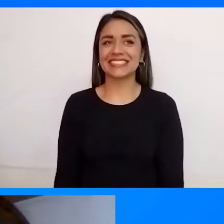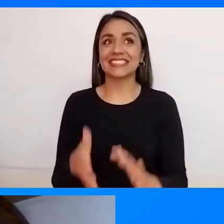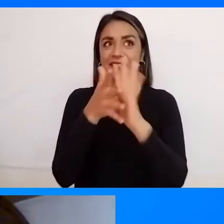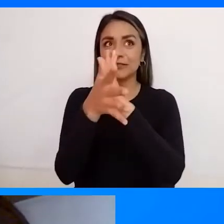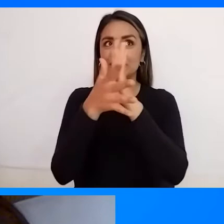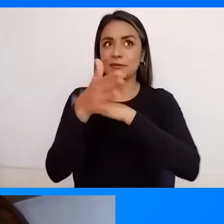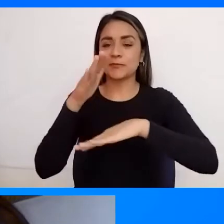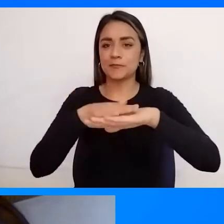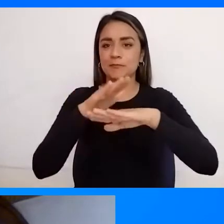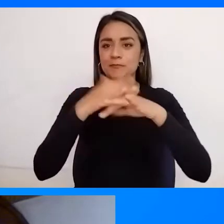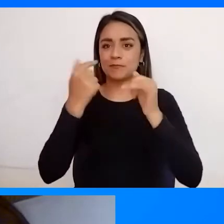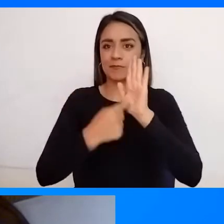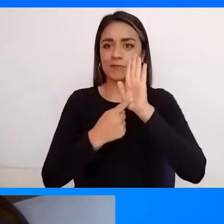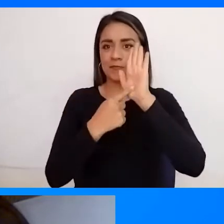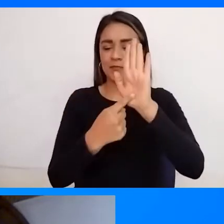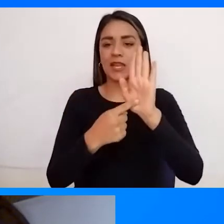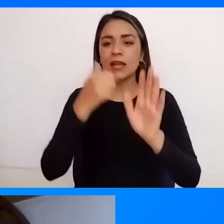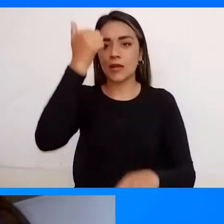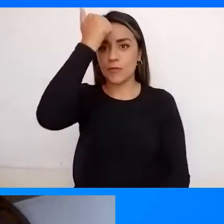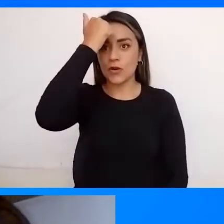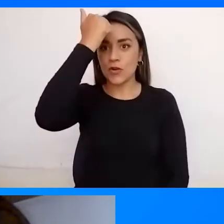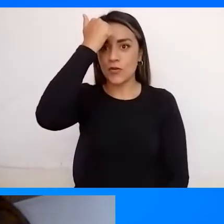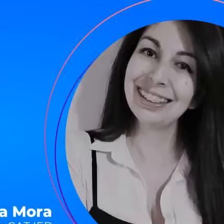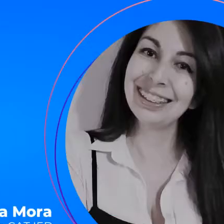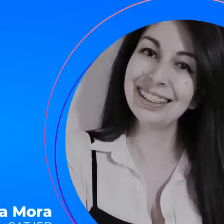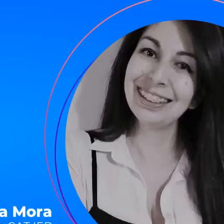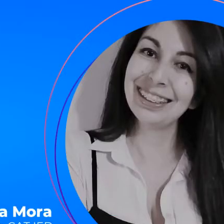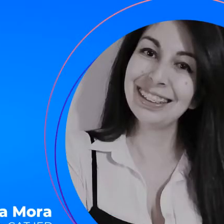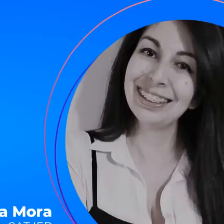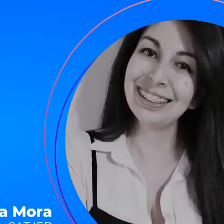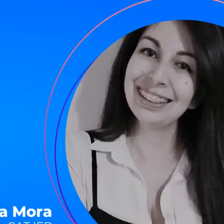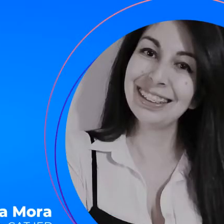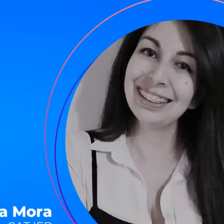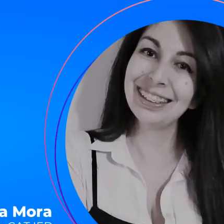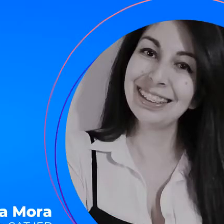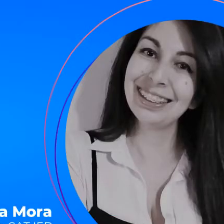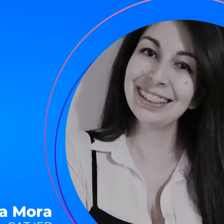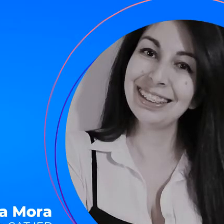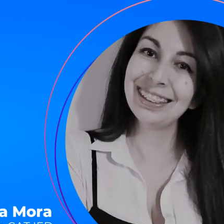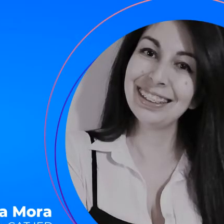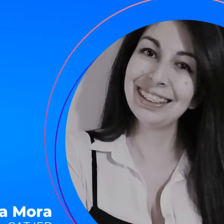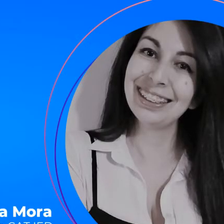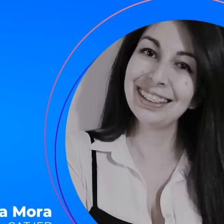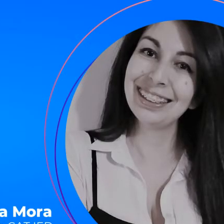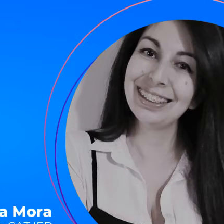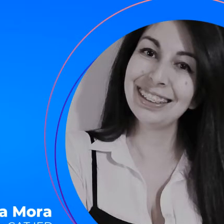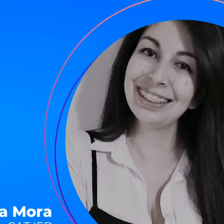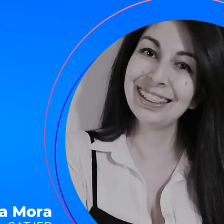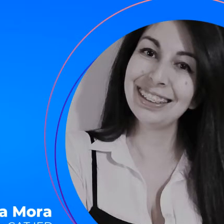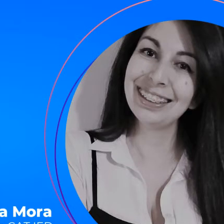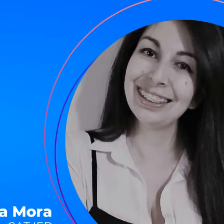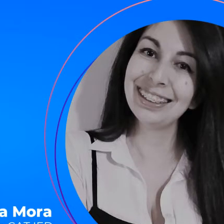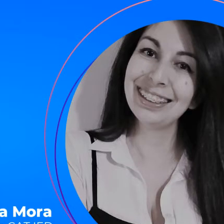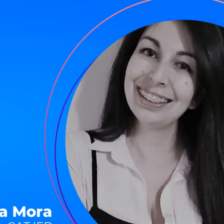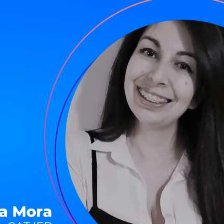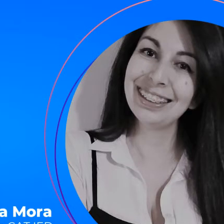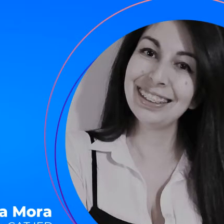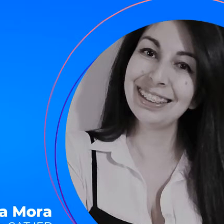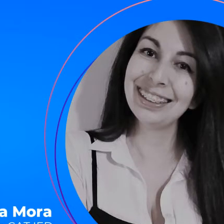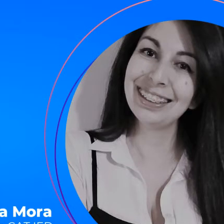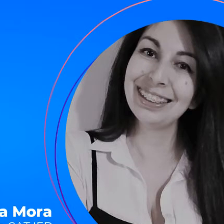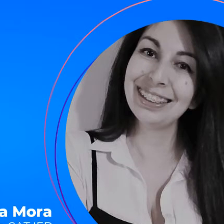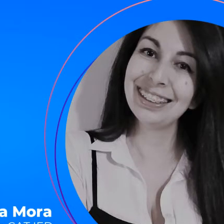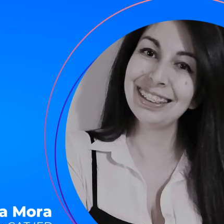haré la presentación de la profe Ella es docente, candidata, máster en educación para el desarrollo sociocultural De la Universidad